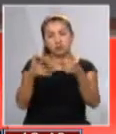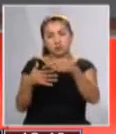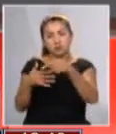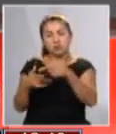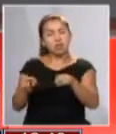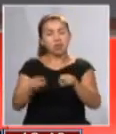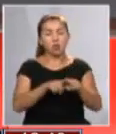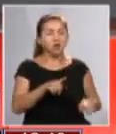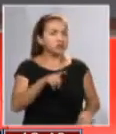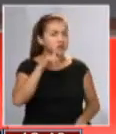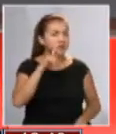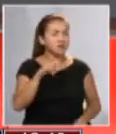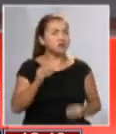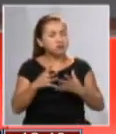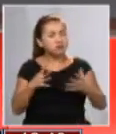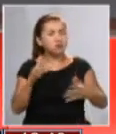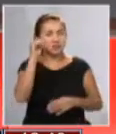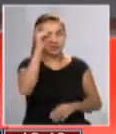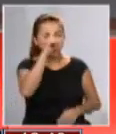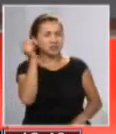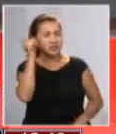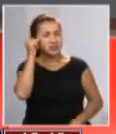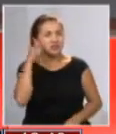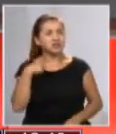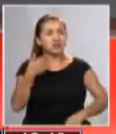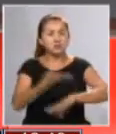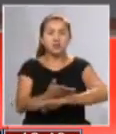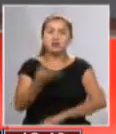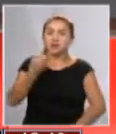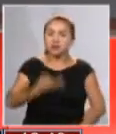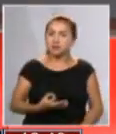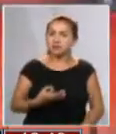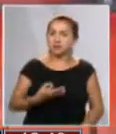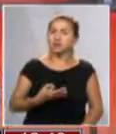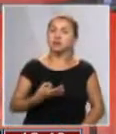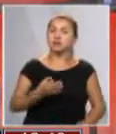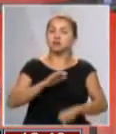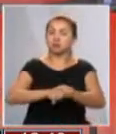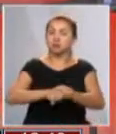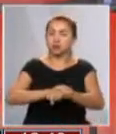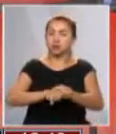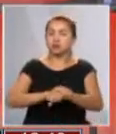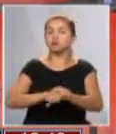les resulta muy difícil entender que se les pide efectivamente la prisión preventiva.